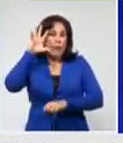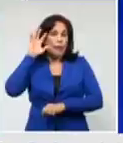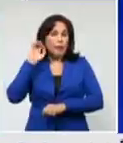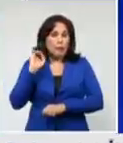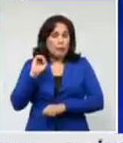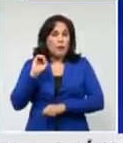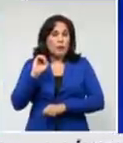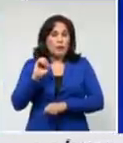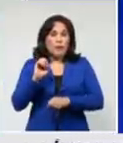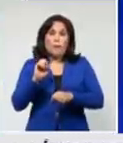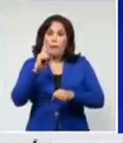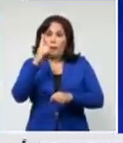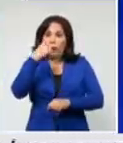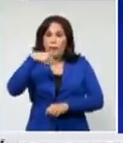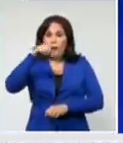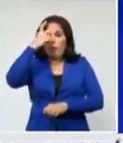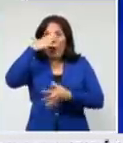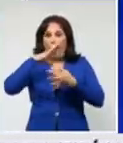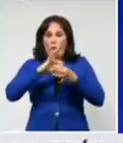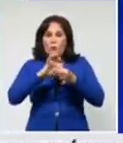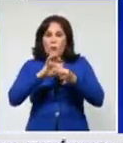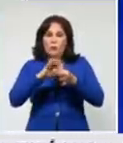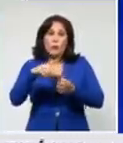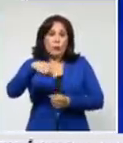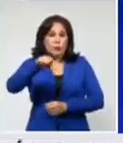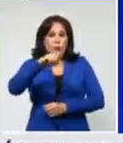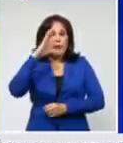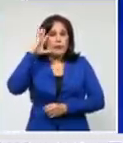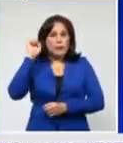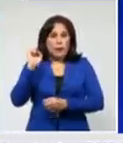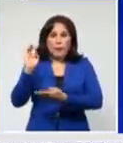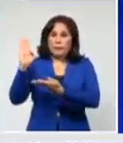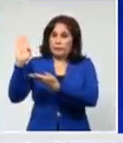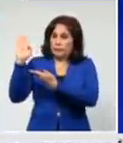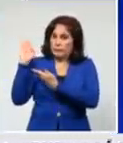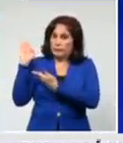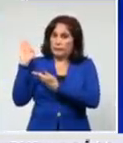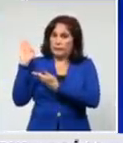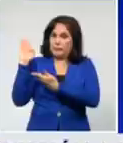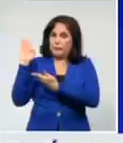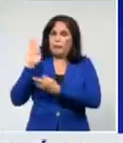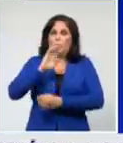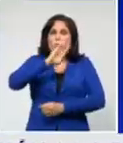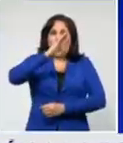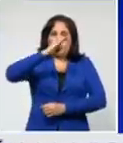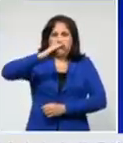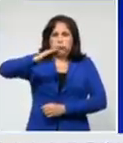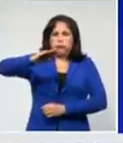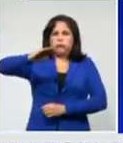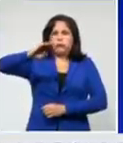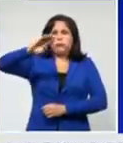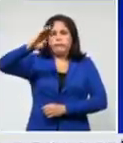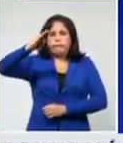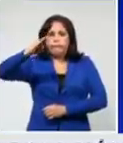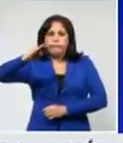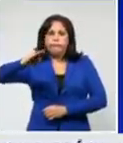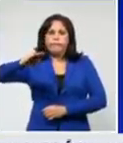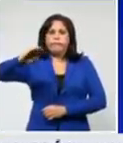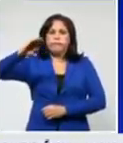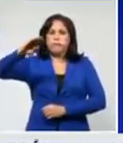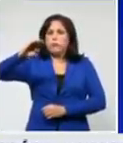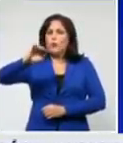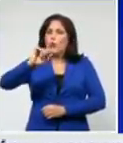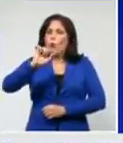desde el 1 de agosto, que como ustedes ven, tiene una curva que oscila, realmente no logra